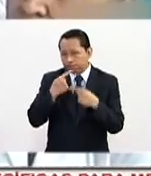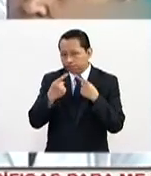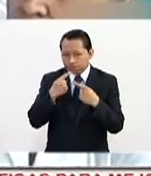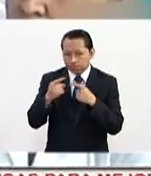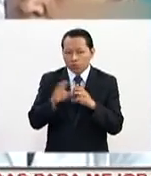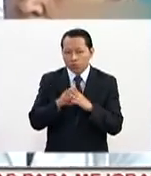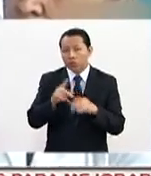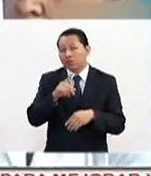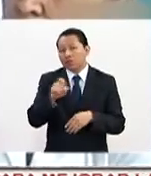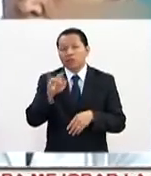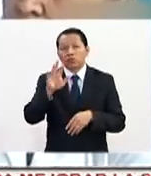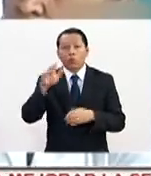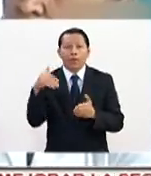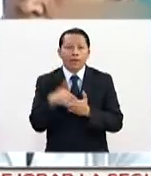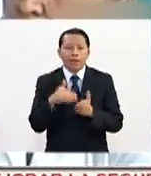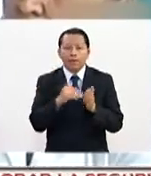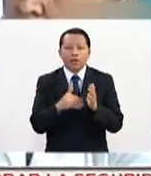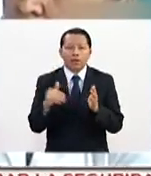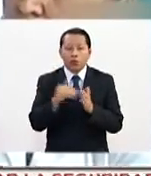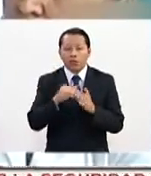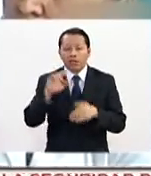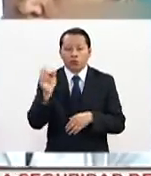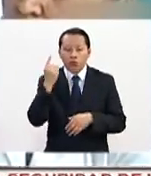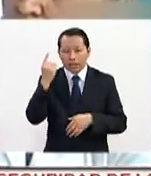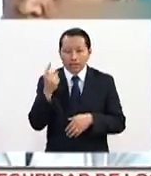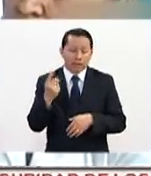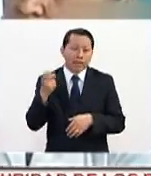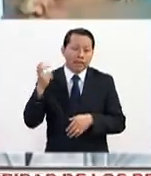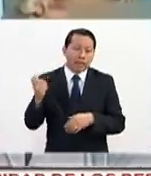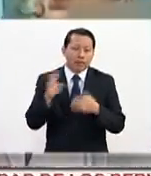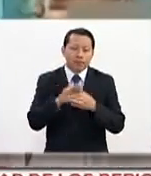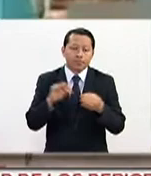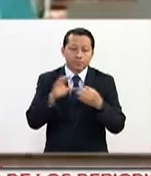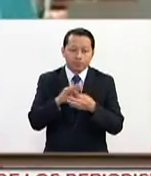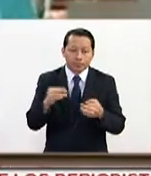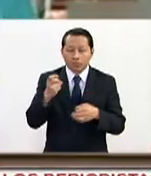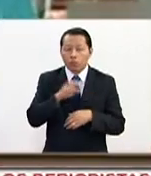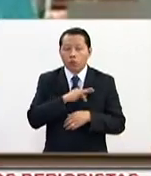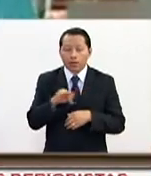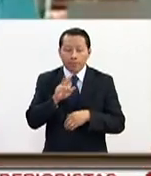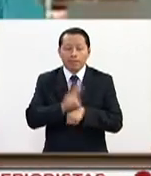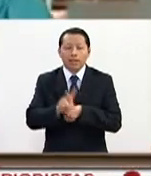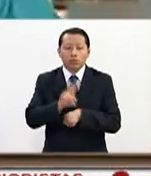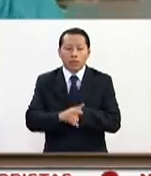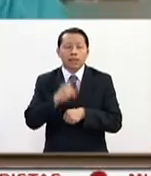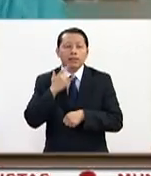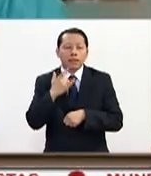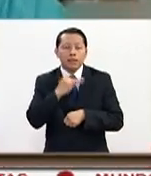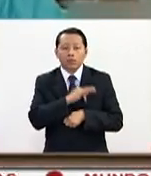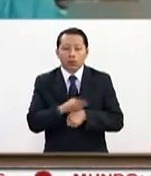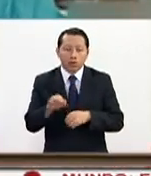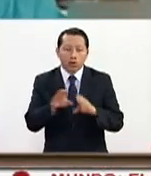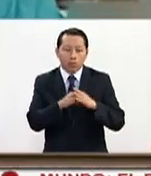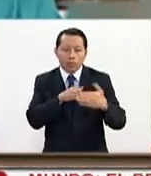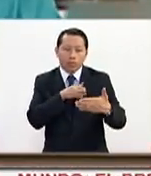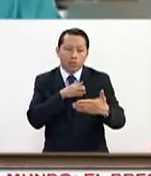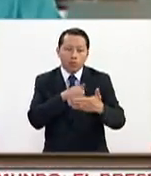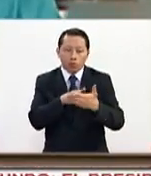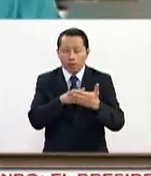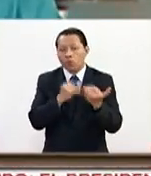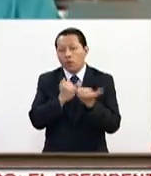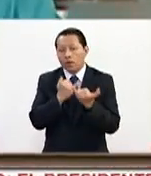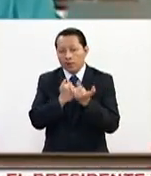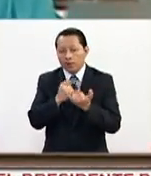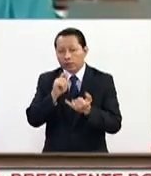se calcula en $150.000 millones. El mandatario aseguró que con esta medida Venezuela luchará por erradicar el bloqueo y la